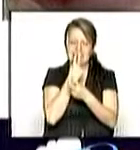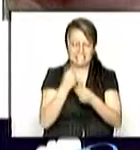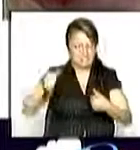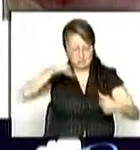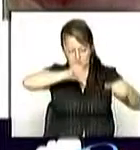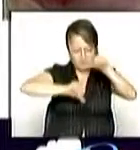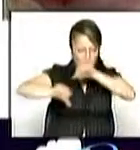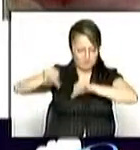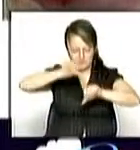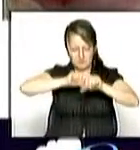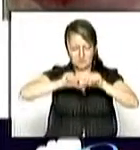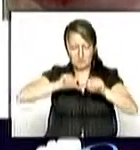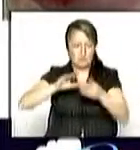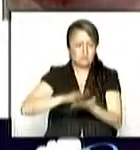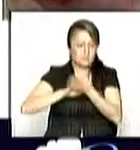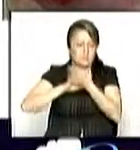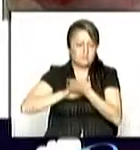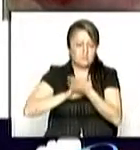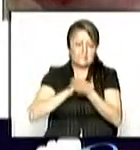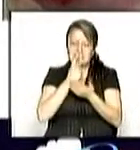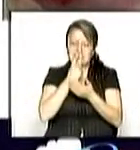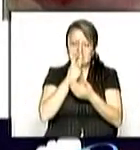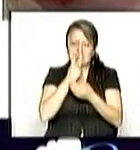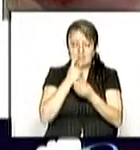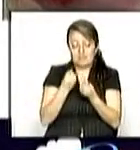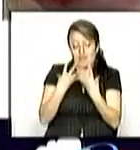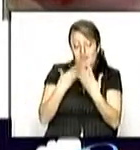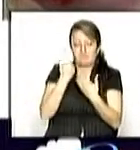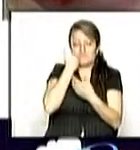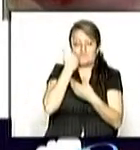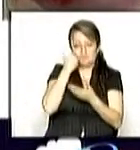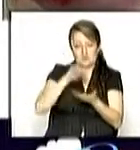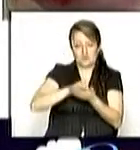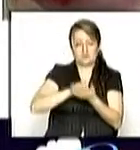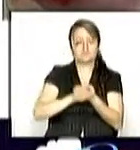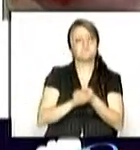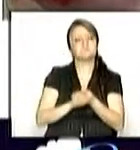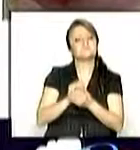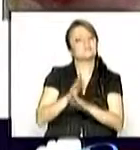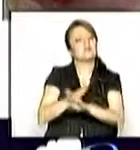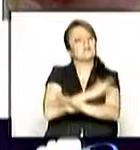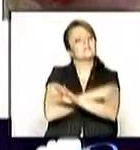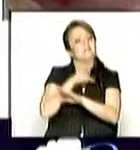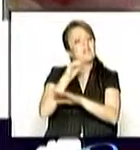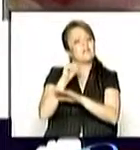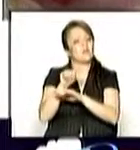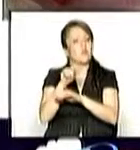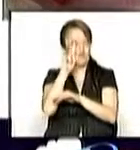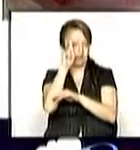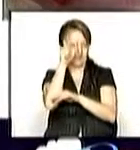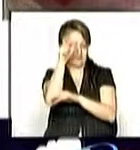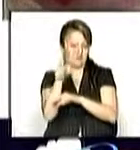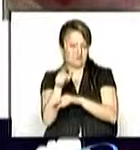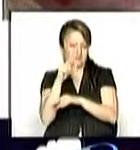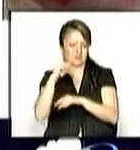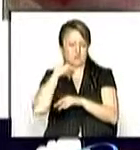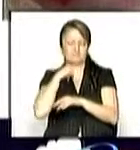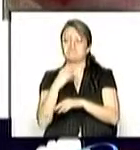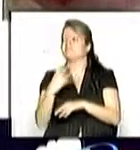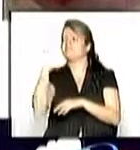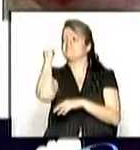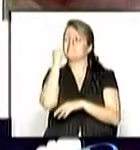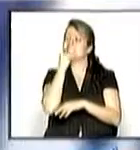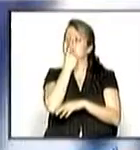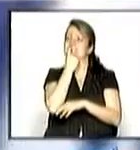que generan enfermedades. Si me permite, doctor, voy a hablar de una anécdota de una paciente que tuvo un ortodoncista amigo mío.